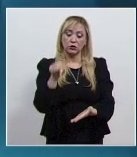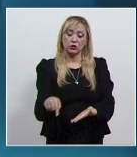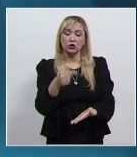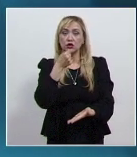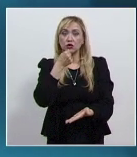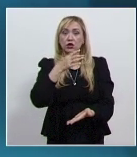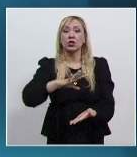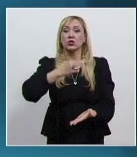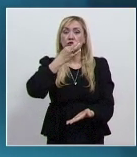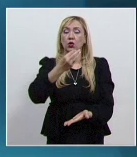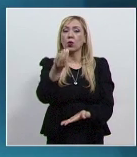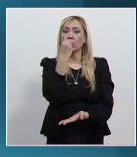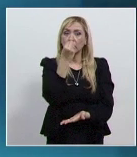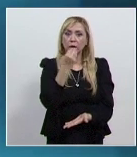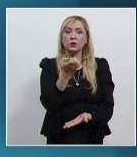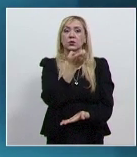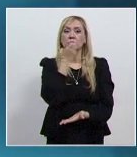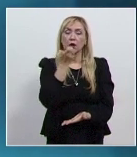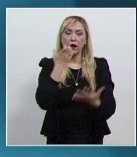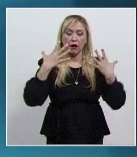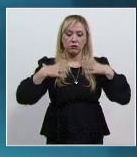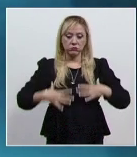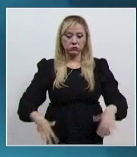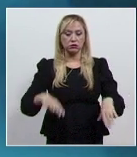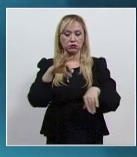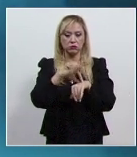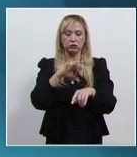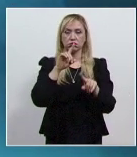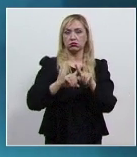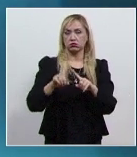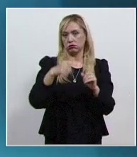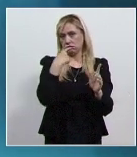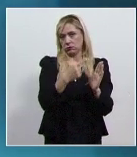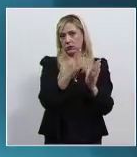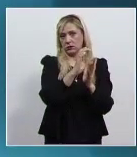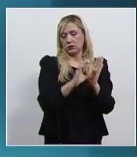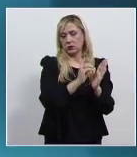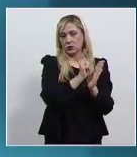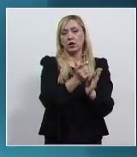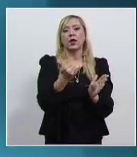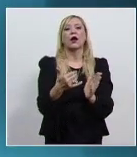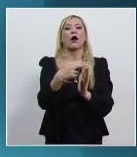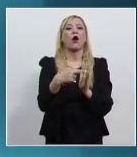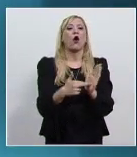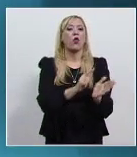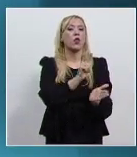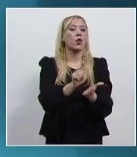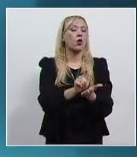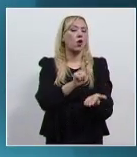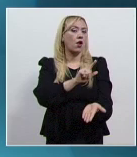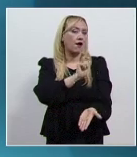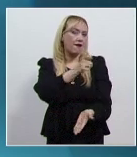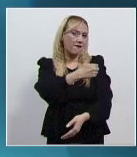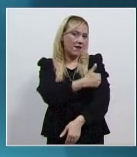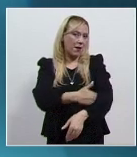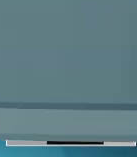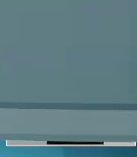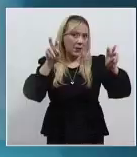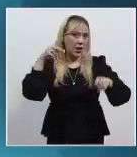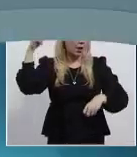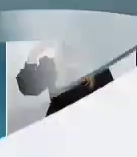y niños, establecido en la Constitución y en el Código Familiar de Michoacán.